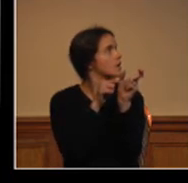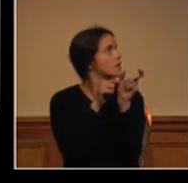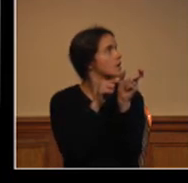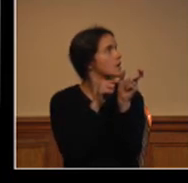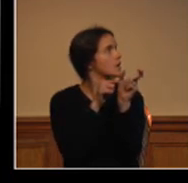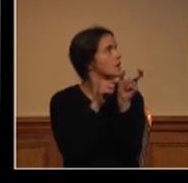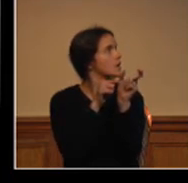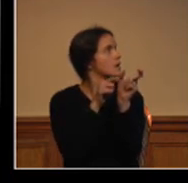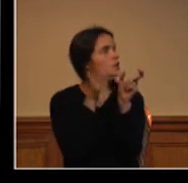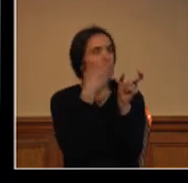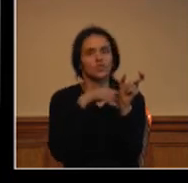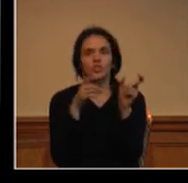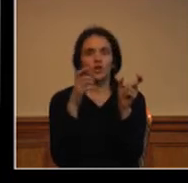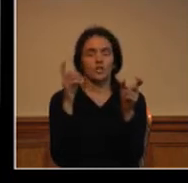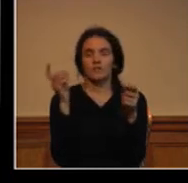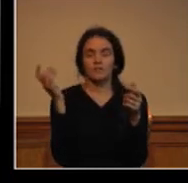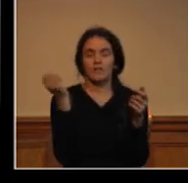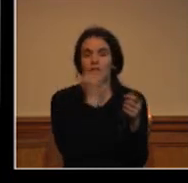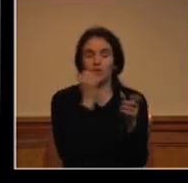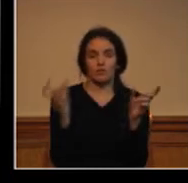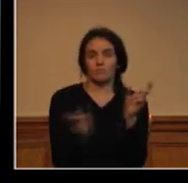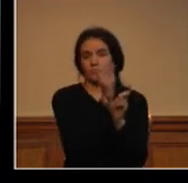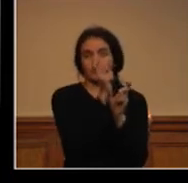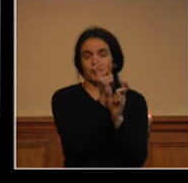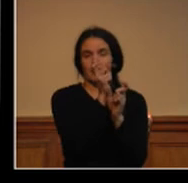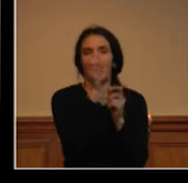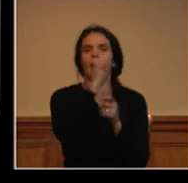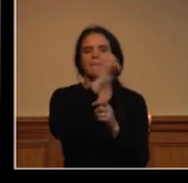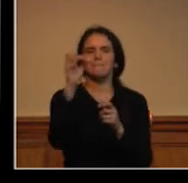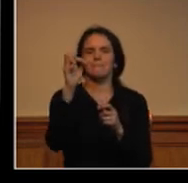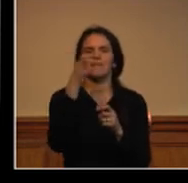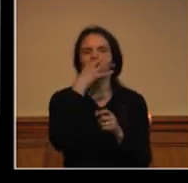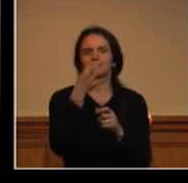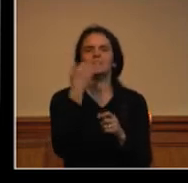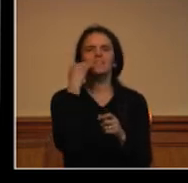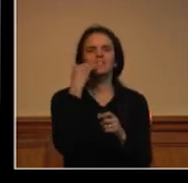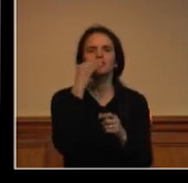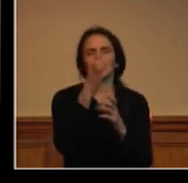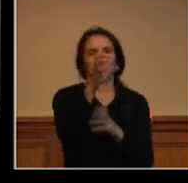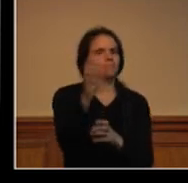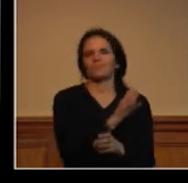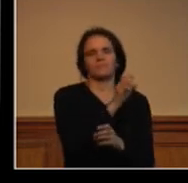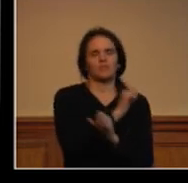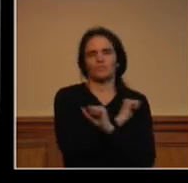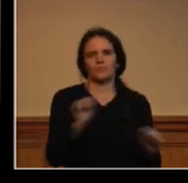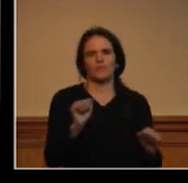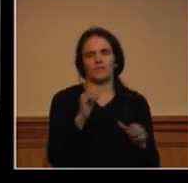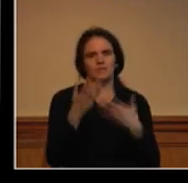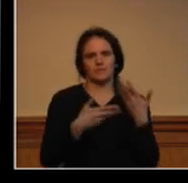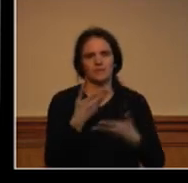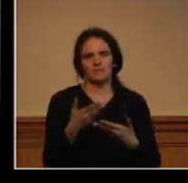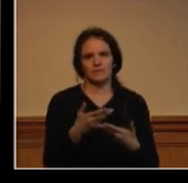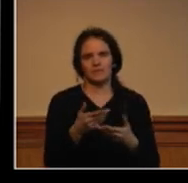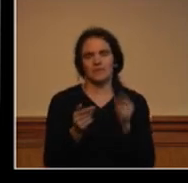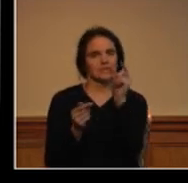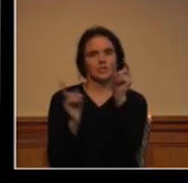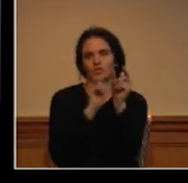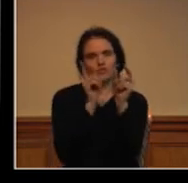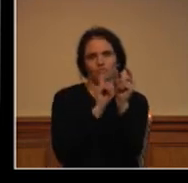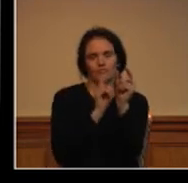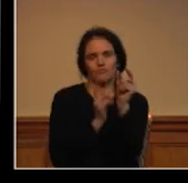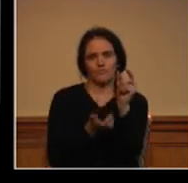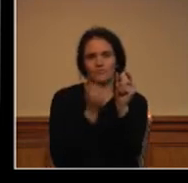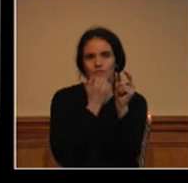espacio incorrecto, la aplicación le va a indicar al niño que eso no es posible, esa sílaba no va en ese